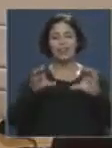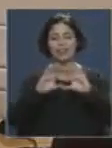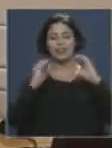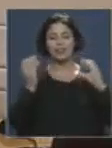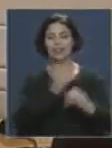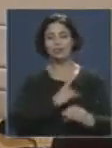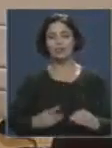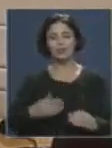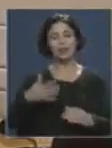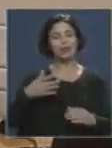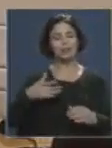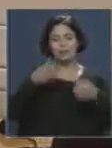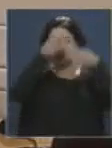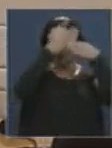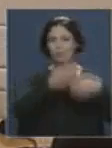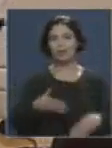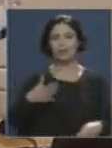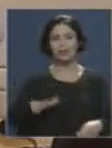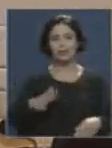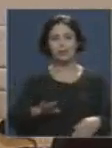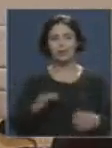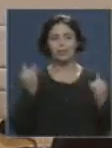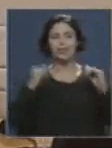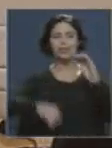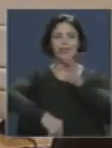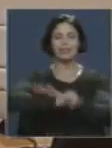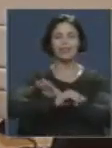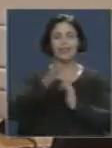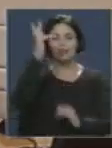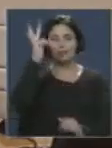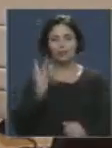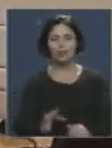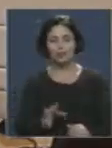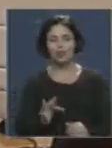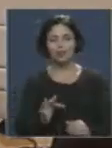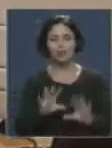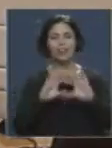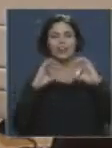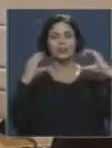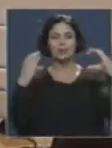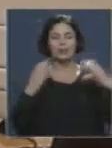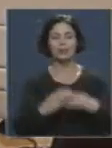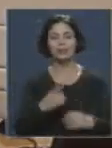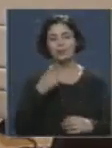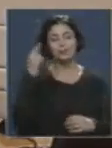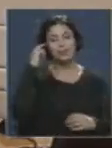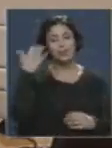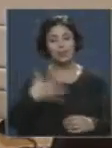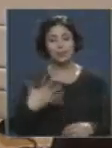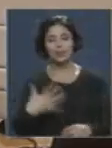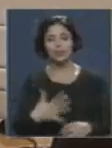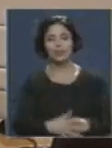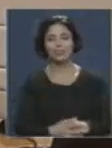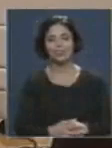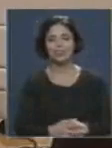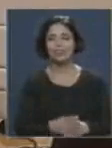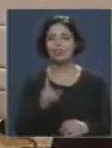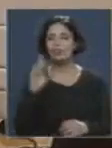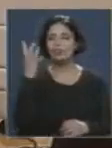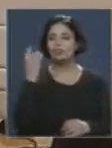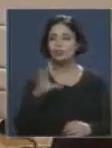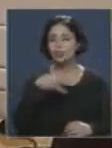martes este hermoso deporte con nuestros funcionarios de la Cámara. Creo que es muy importante no